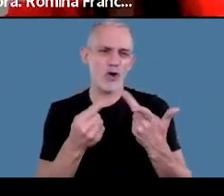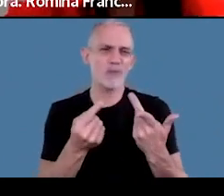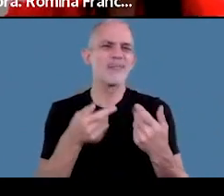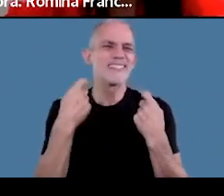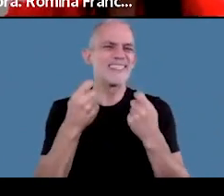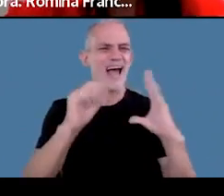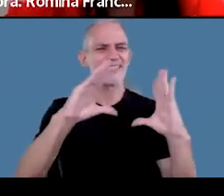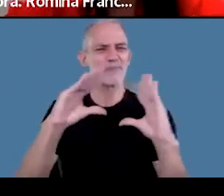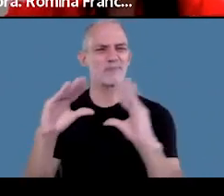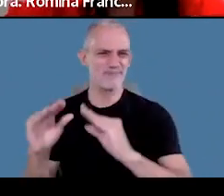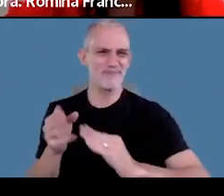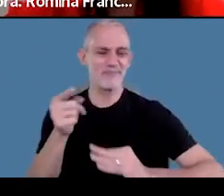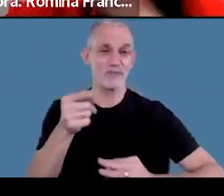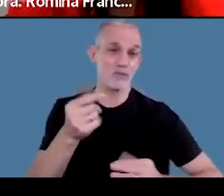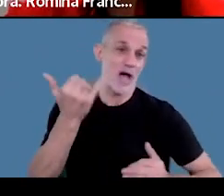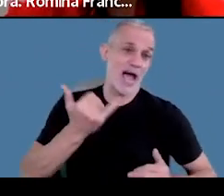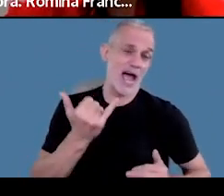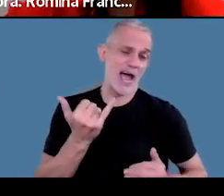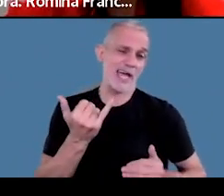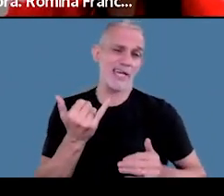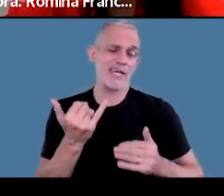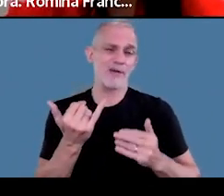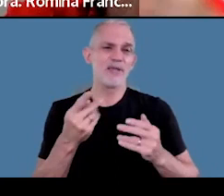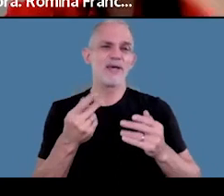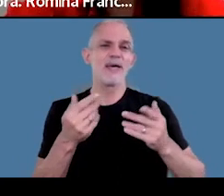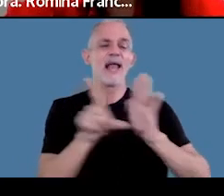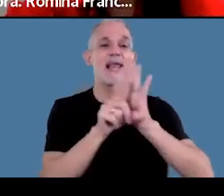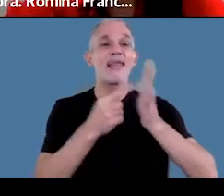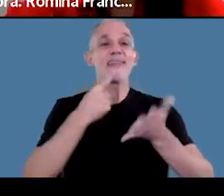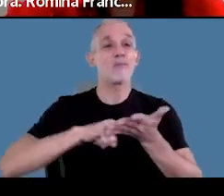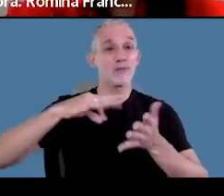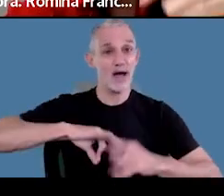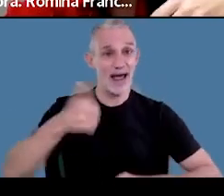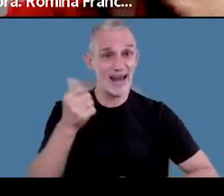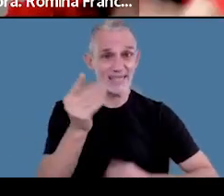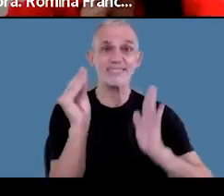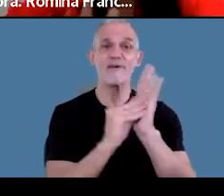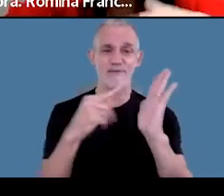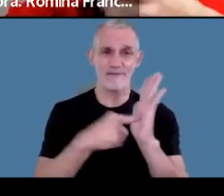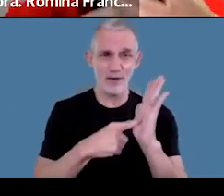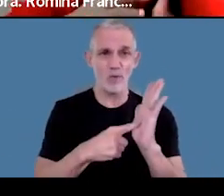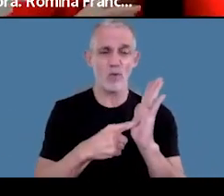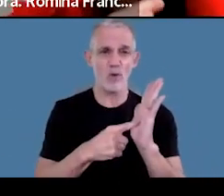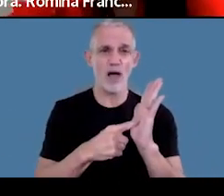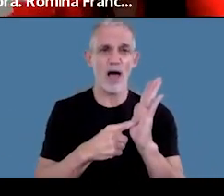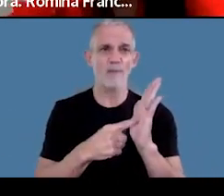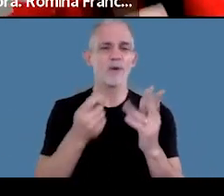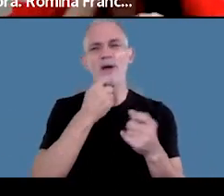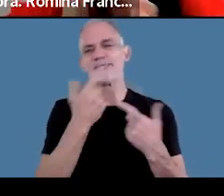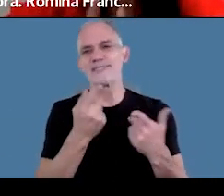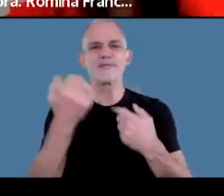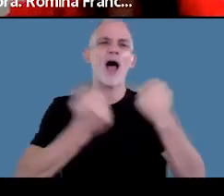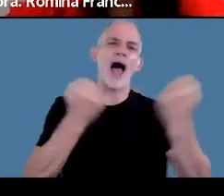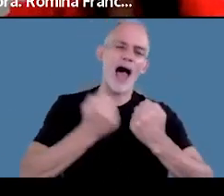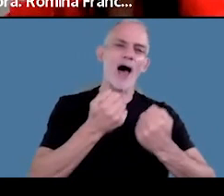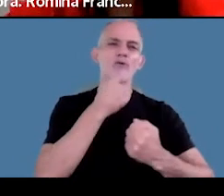de, por supuesto, que en la ley de impuesto a las ganancias también vamos a tener toda la cuestión, bueno, si es un automóvil,